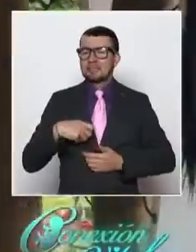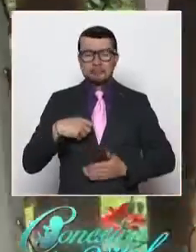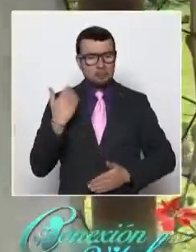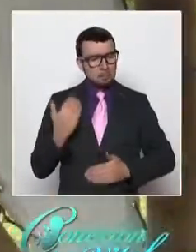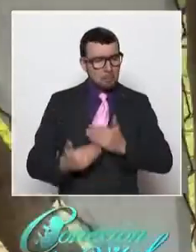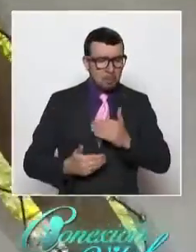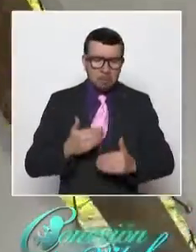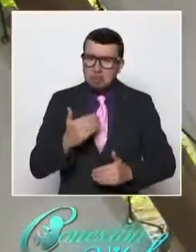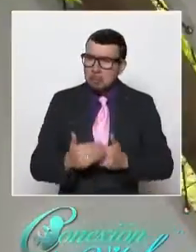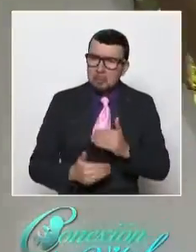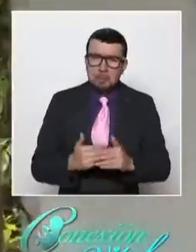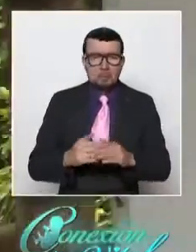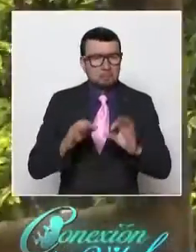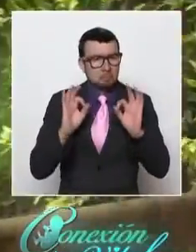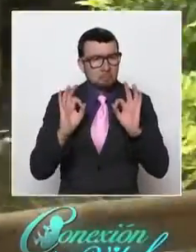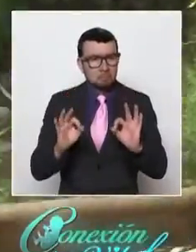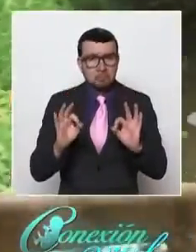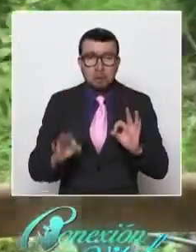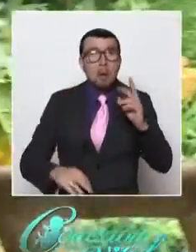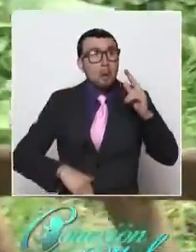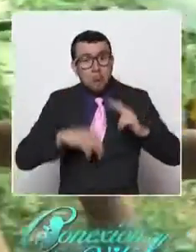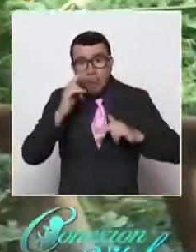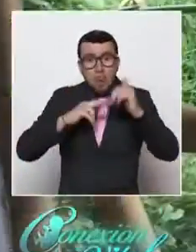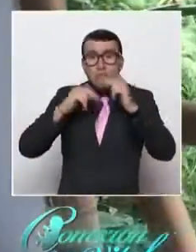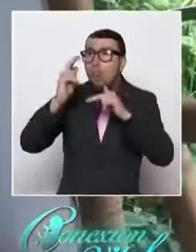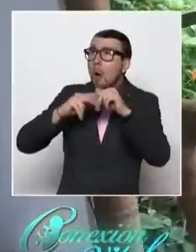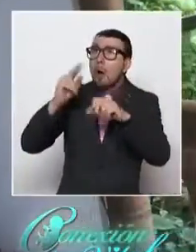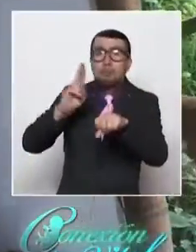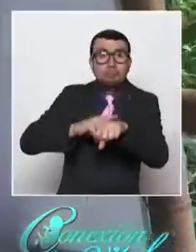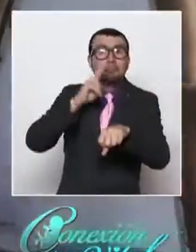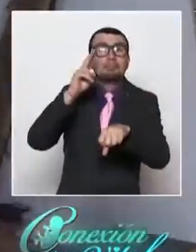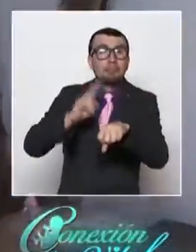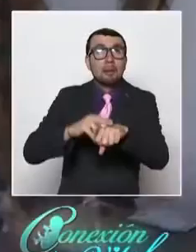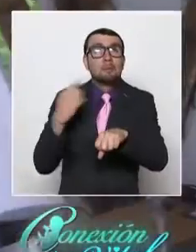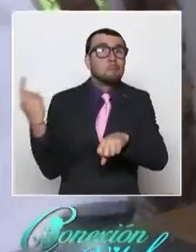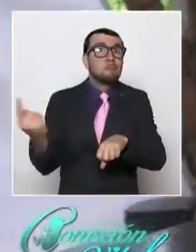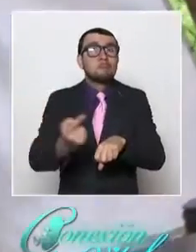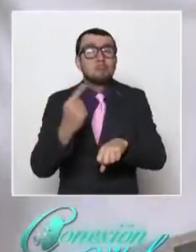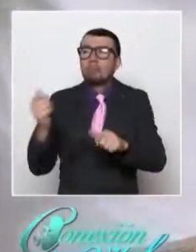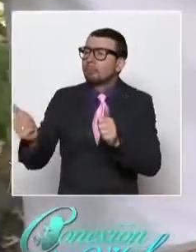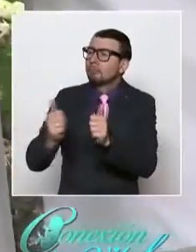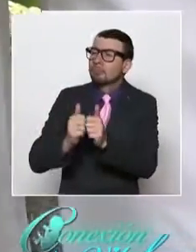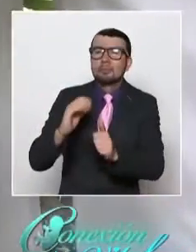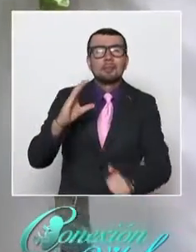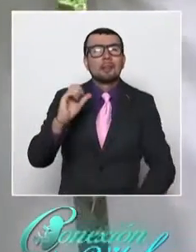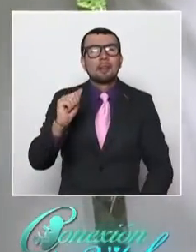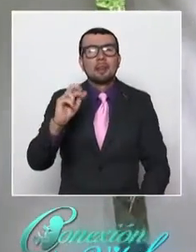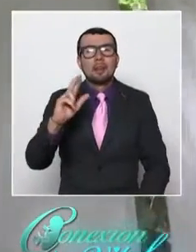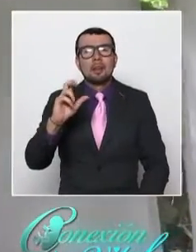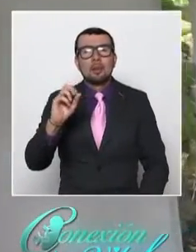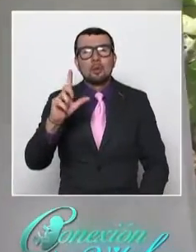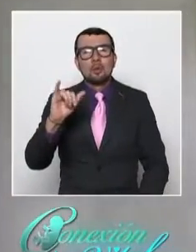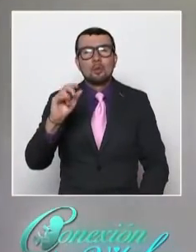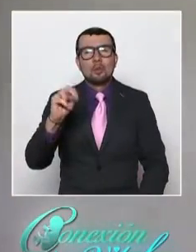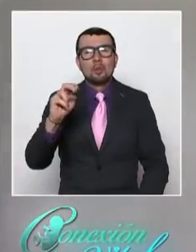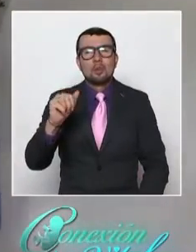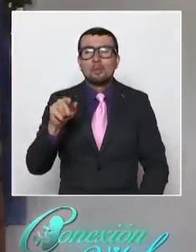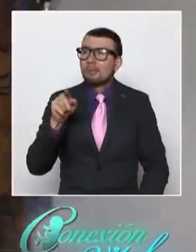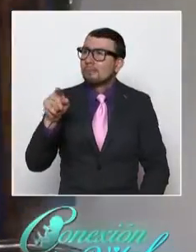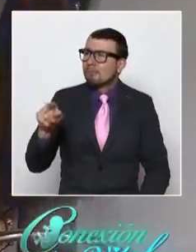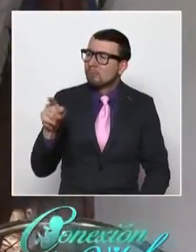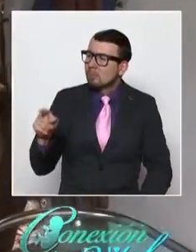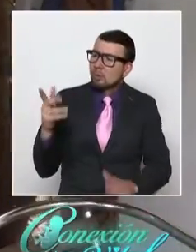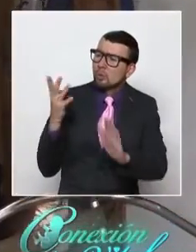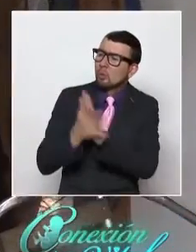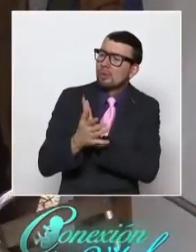procesos de bioarquitectura. Y está con nosotros Carolina, nuestra fisioterapeuta. Cuéntanos de